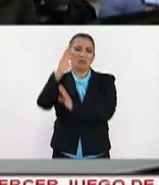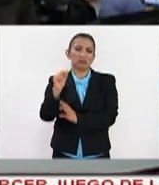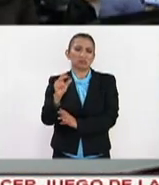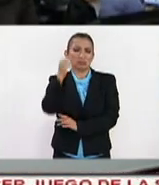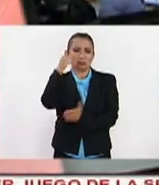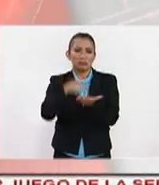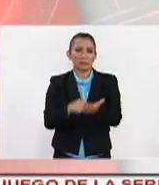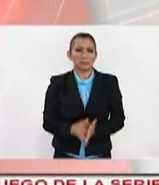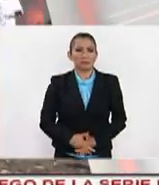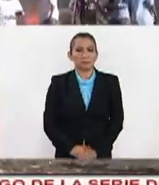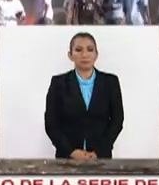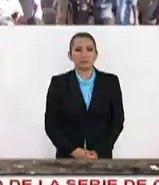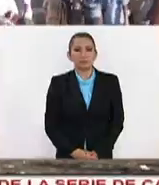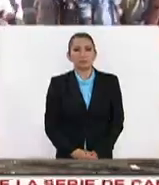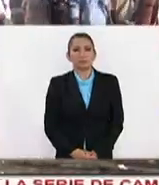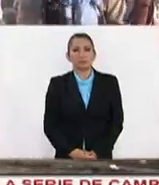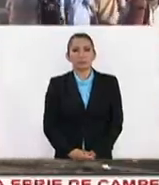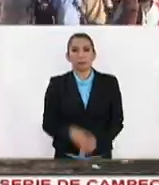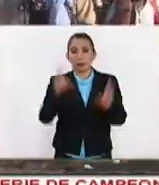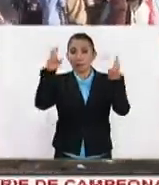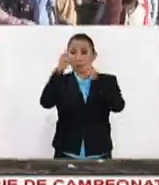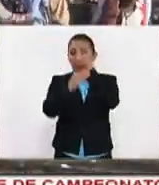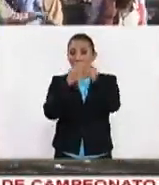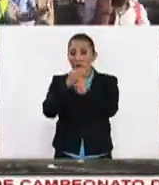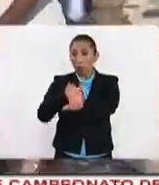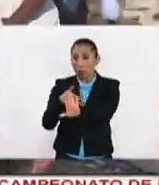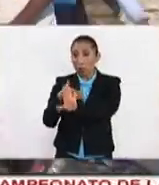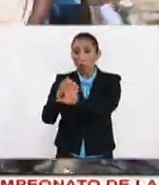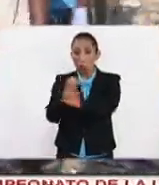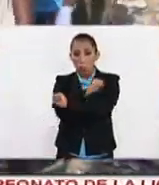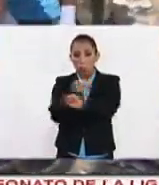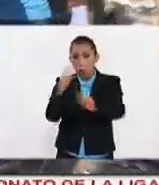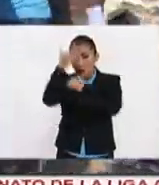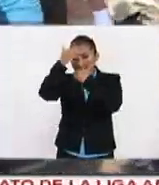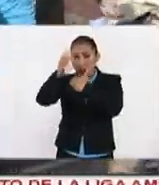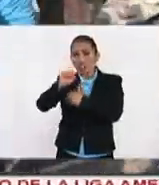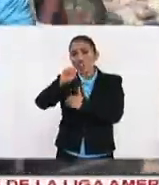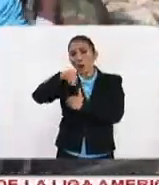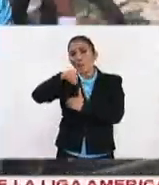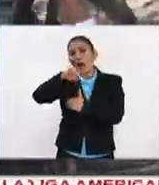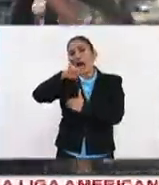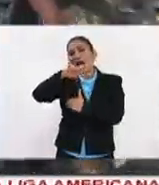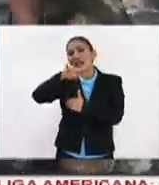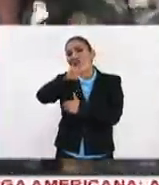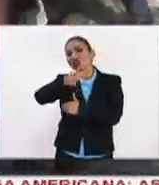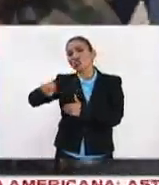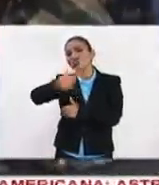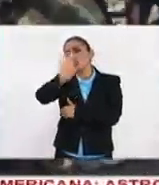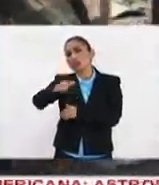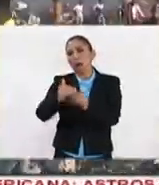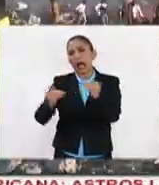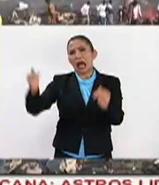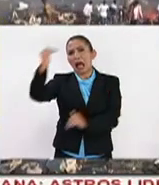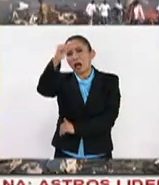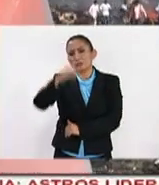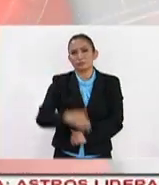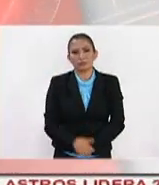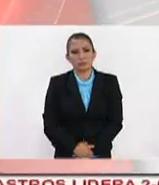mercado. En el mundo, un atentado terrorista en Somalia dejó más de 200 muertos.